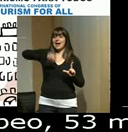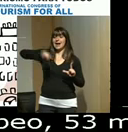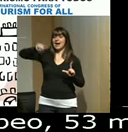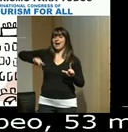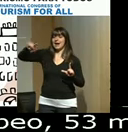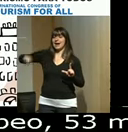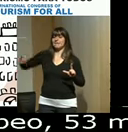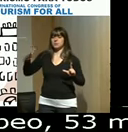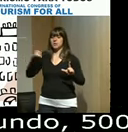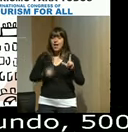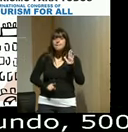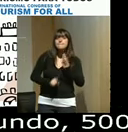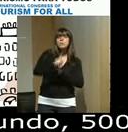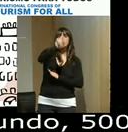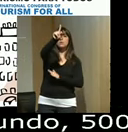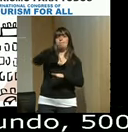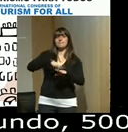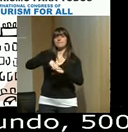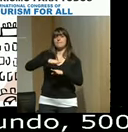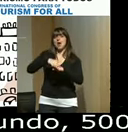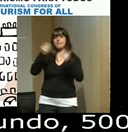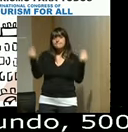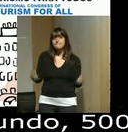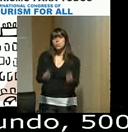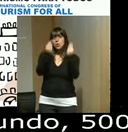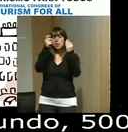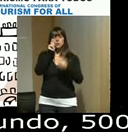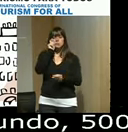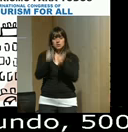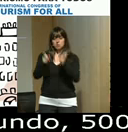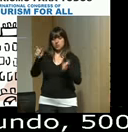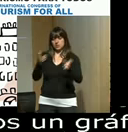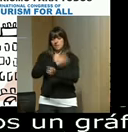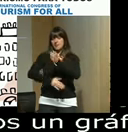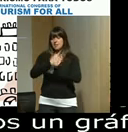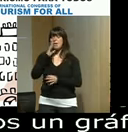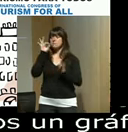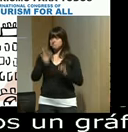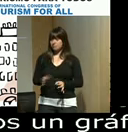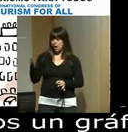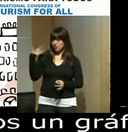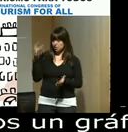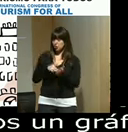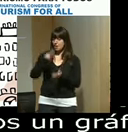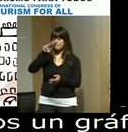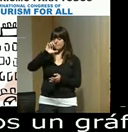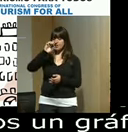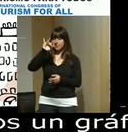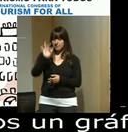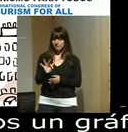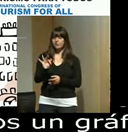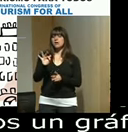turismo de personas con discapacidad. Concretamente ayer desde Predis pues tuvimos una reunión con